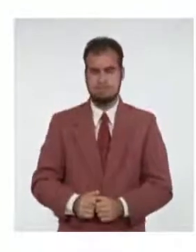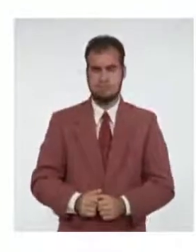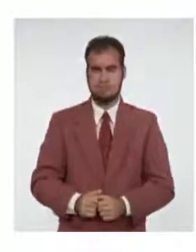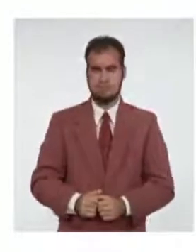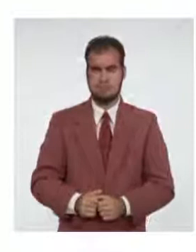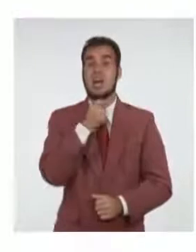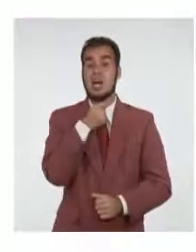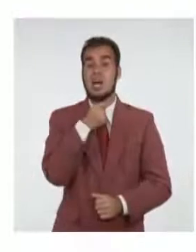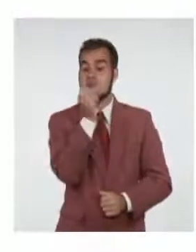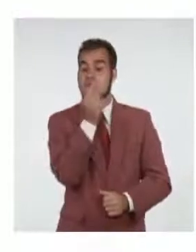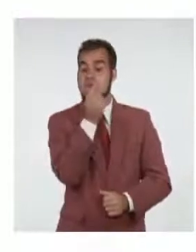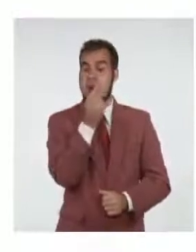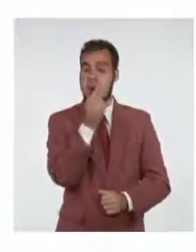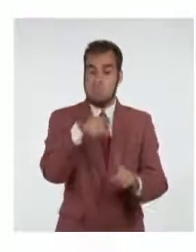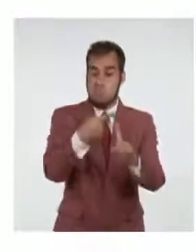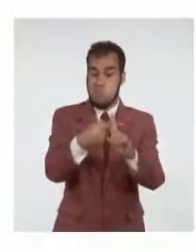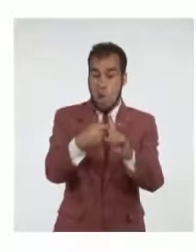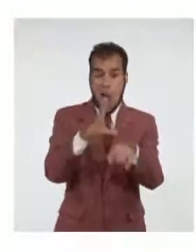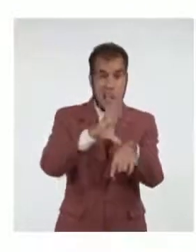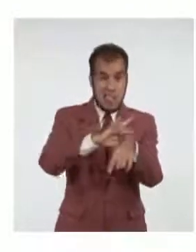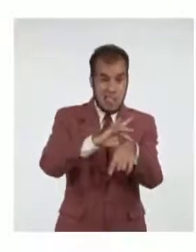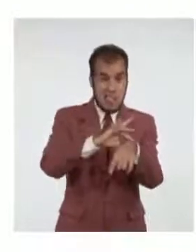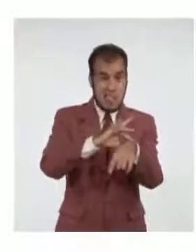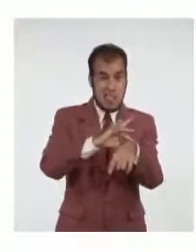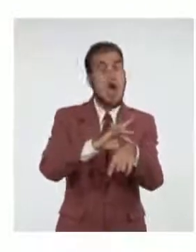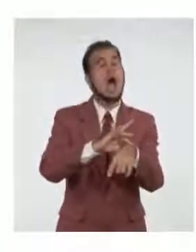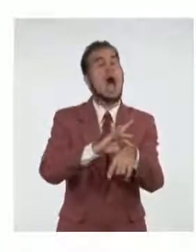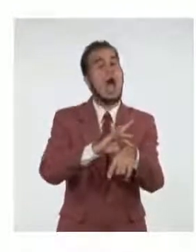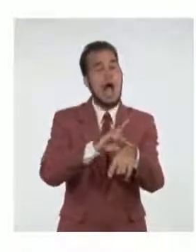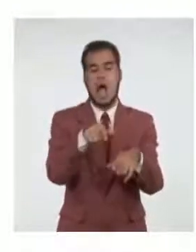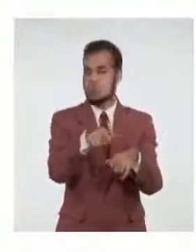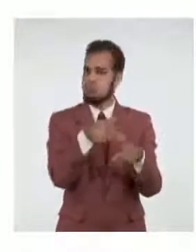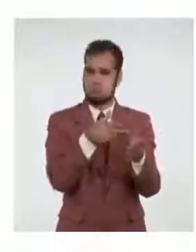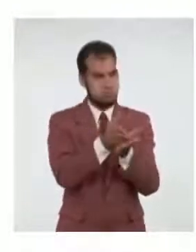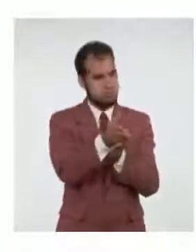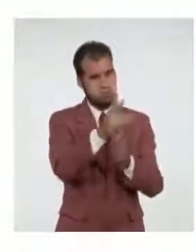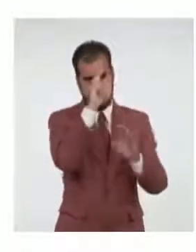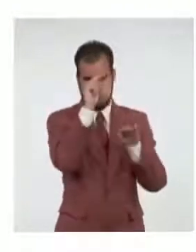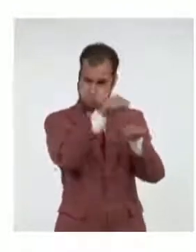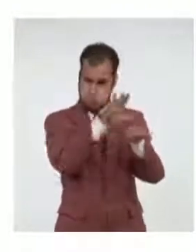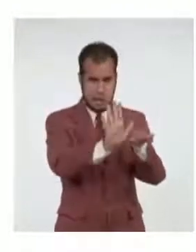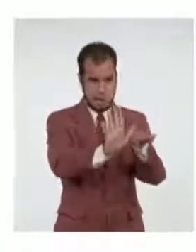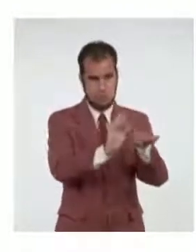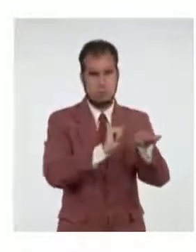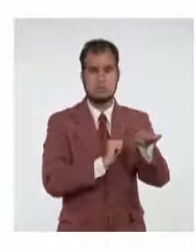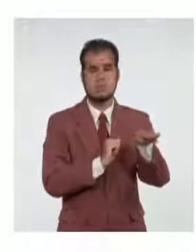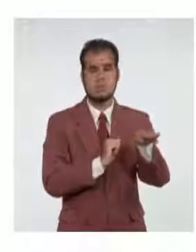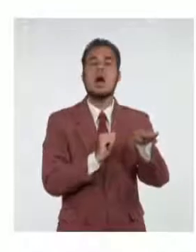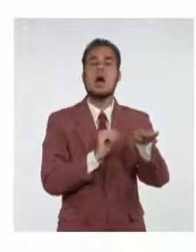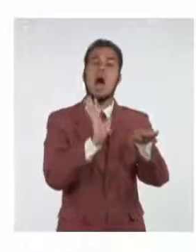positivo, se reevalúa a las 48 horas con otro test de antígeno. Y de persistir